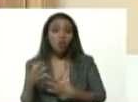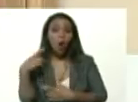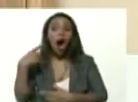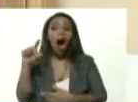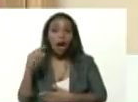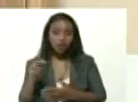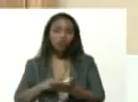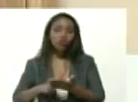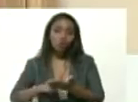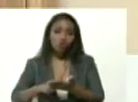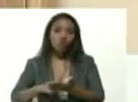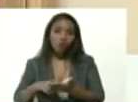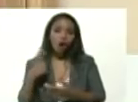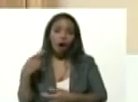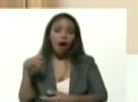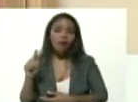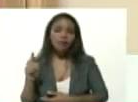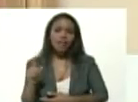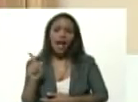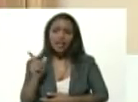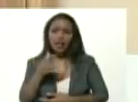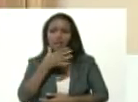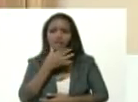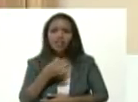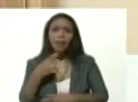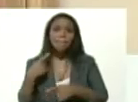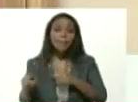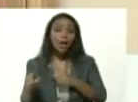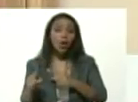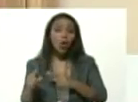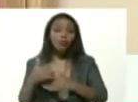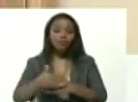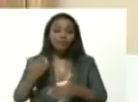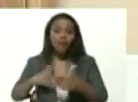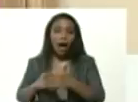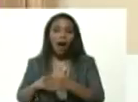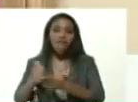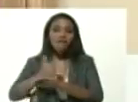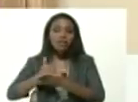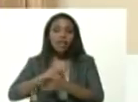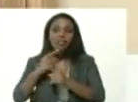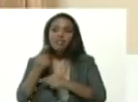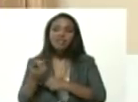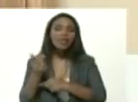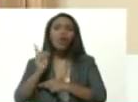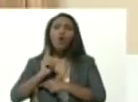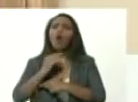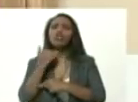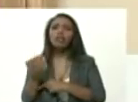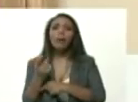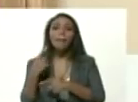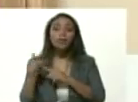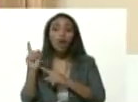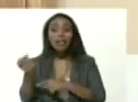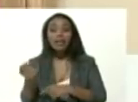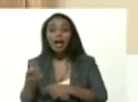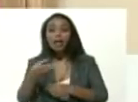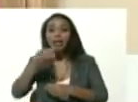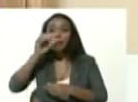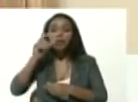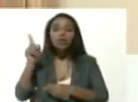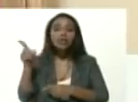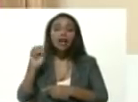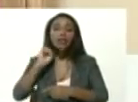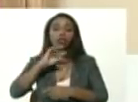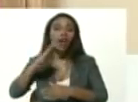remedio. Es fácil, pero las transnacionales farmacéuticas dirán que no sirve. Es un remedio que proviene de nuestros